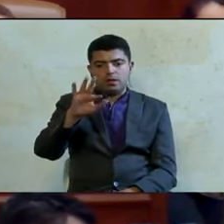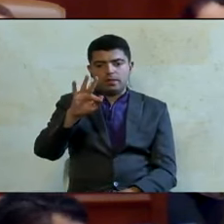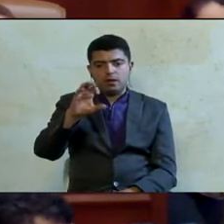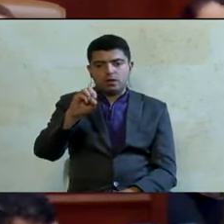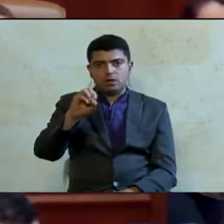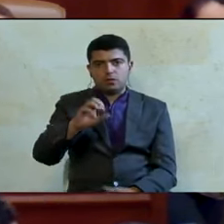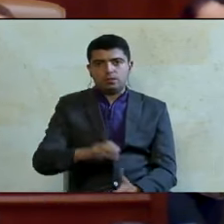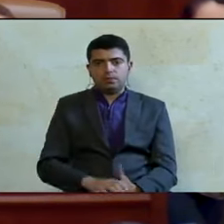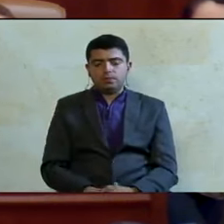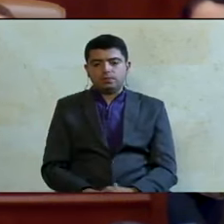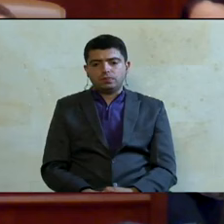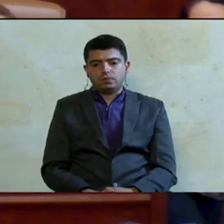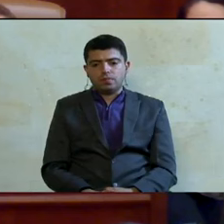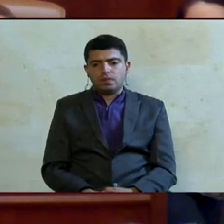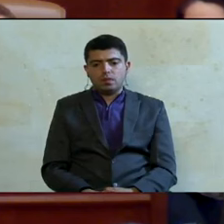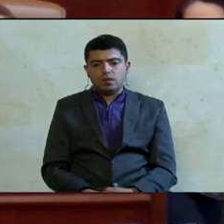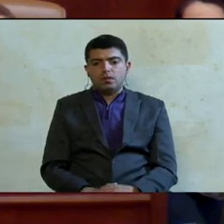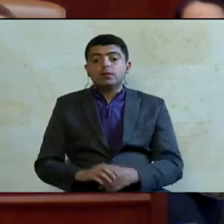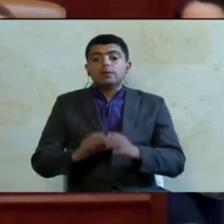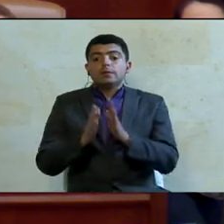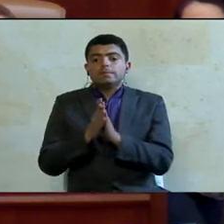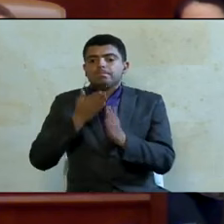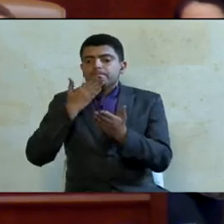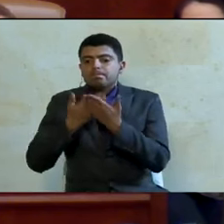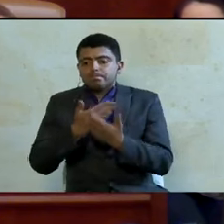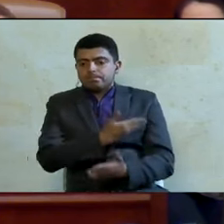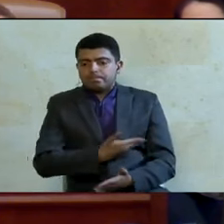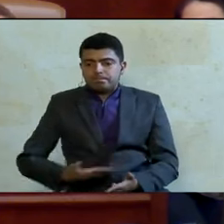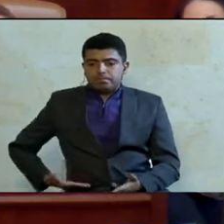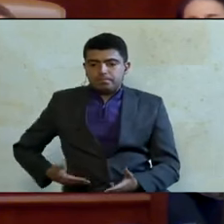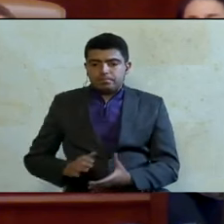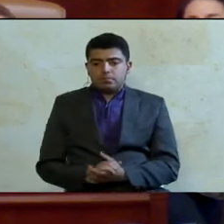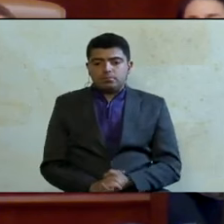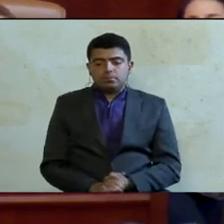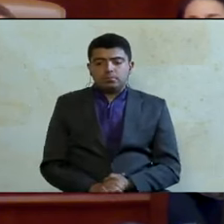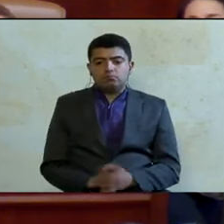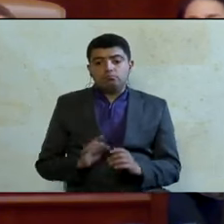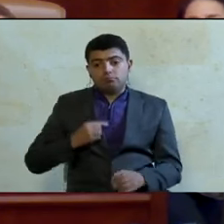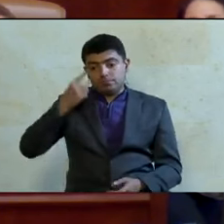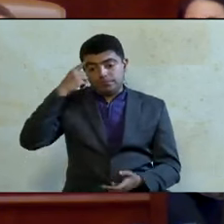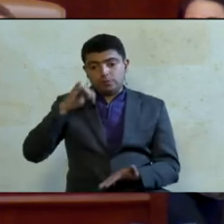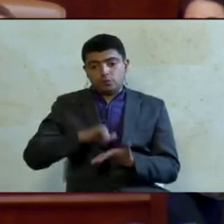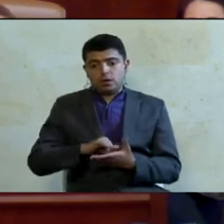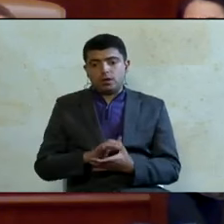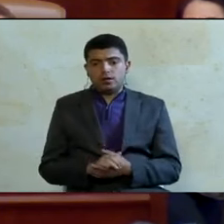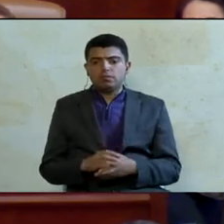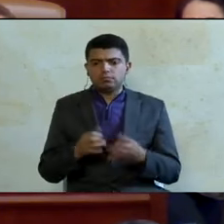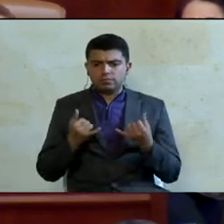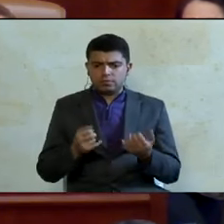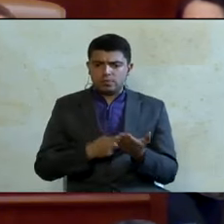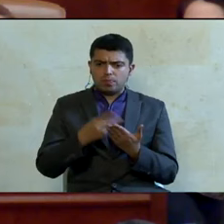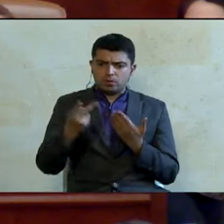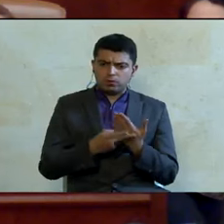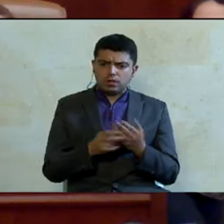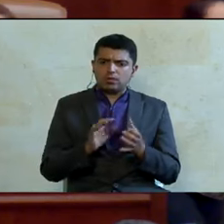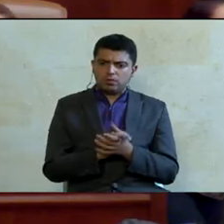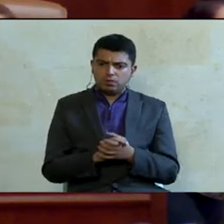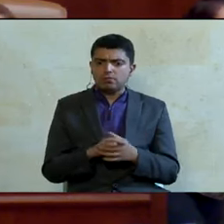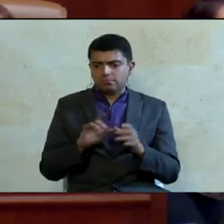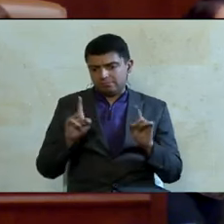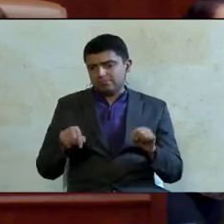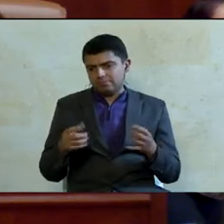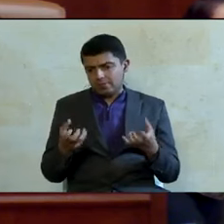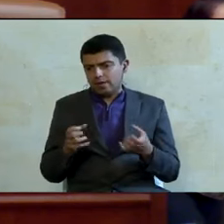Gracias señor presidente Yo creo que un proyecto de esta naturaleza y Quiero